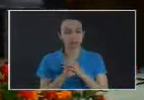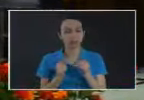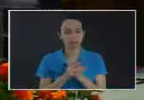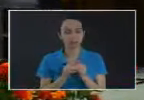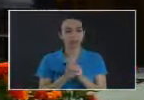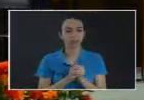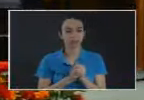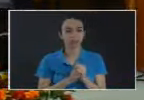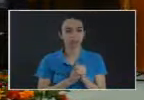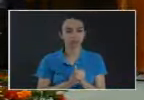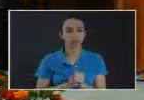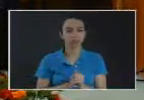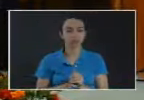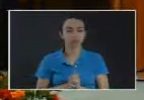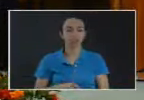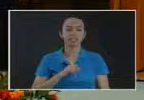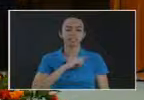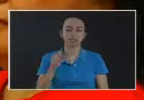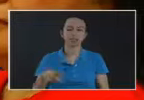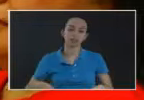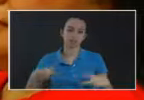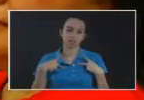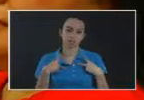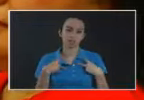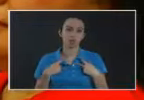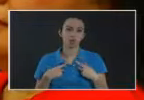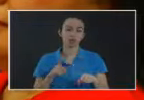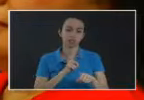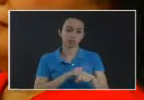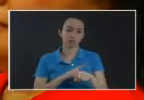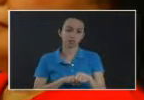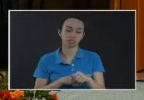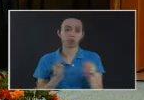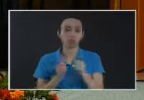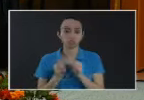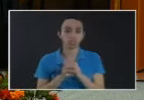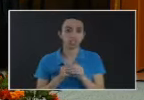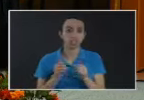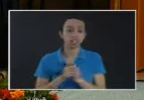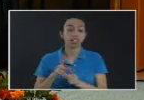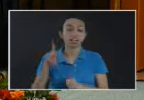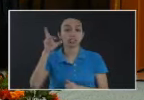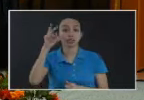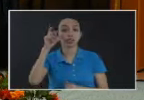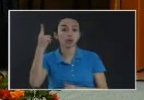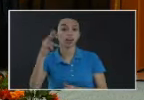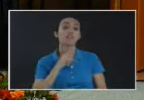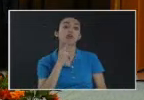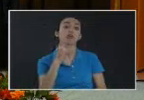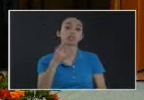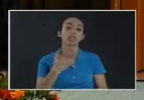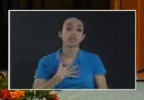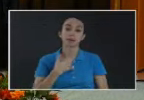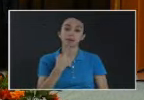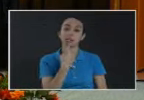Pues estaba viviendo momentos tensos, cuando en eso una voz audible aquí me